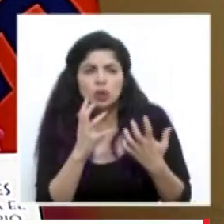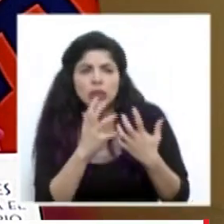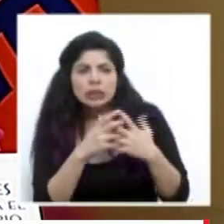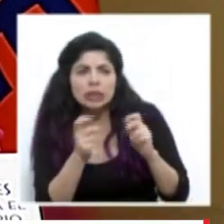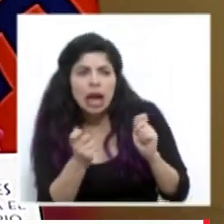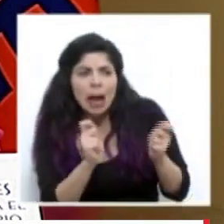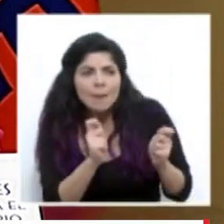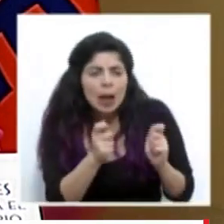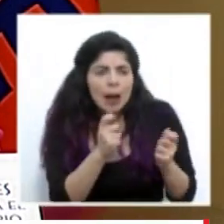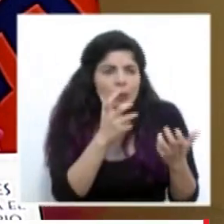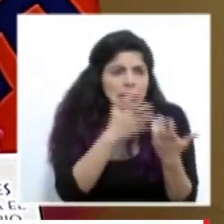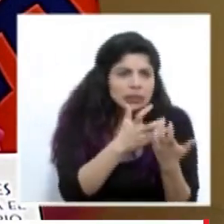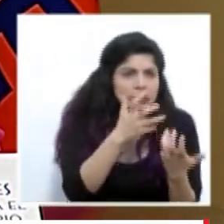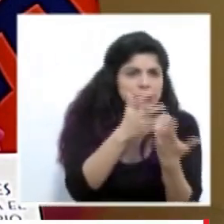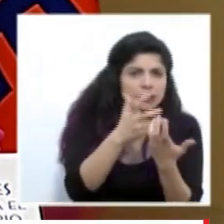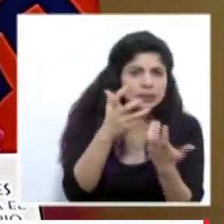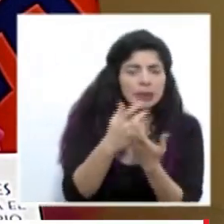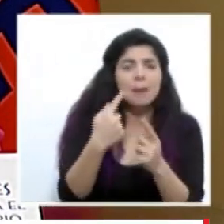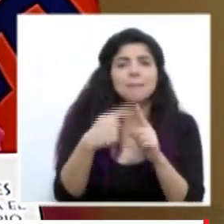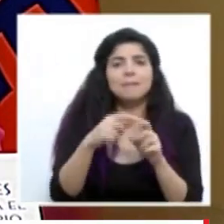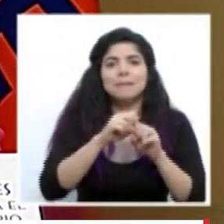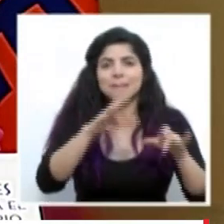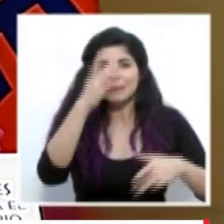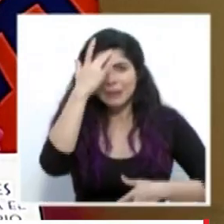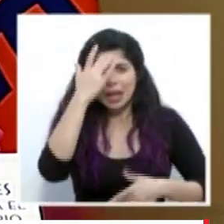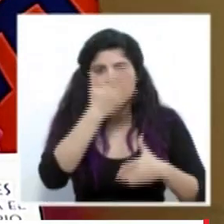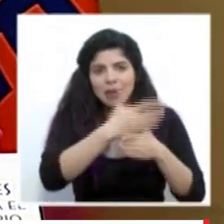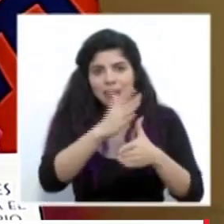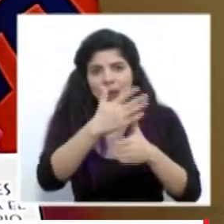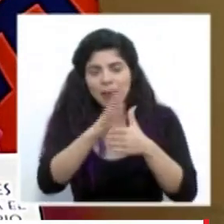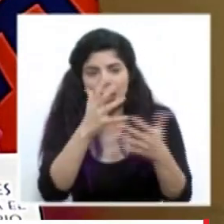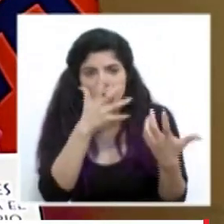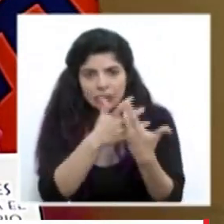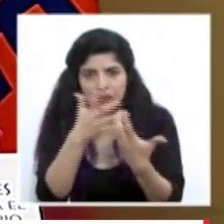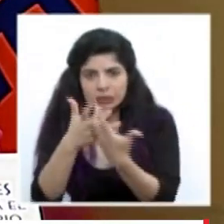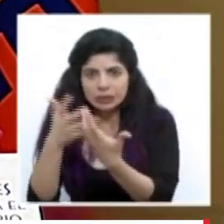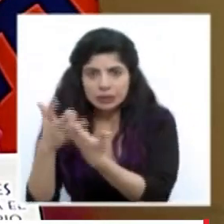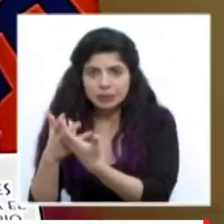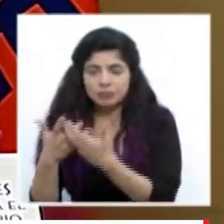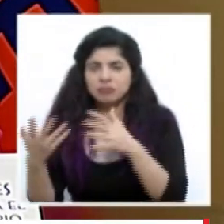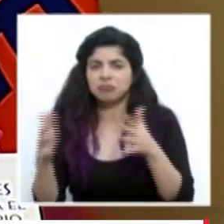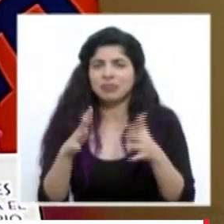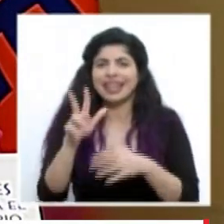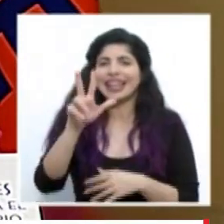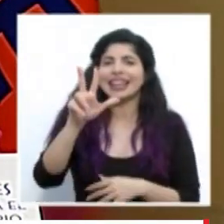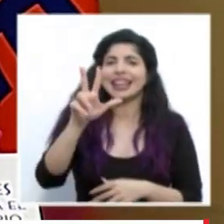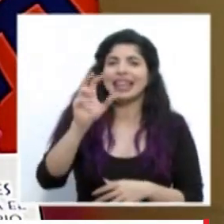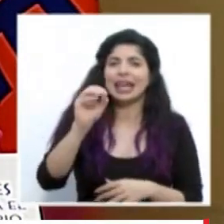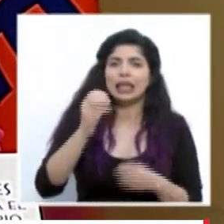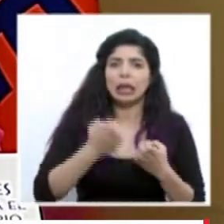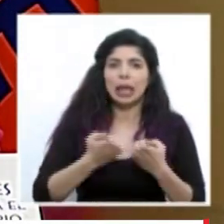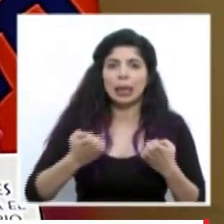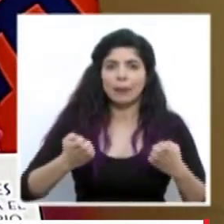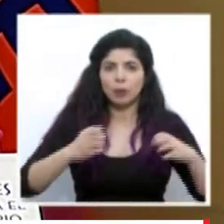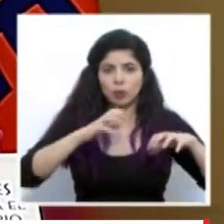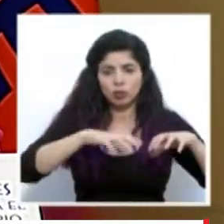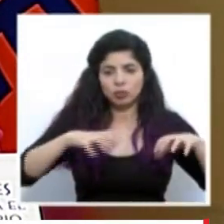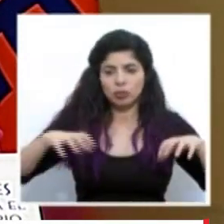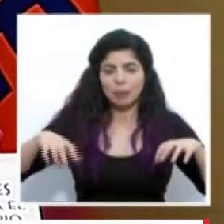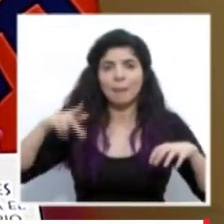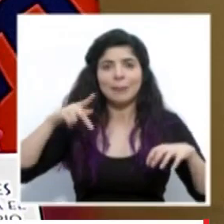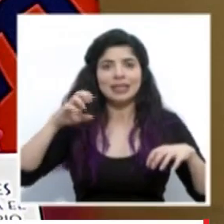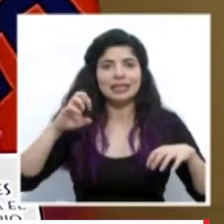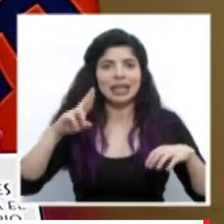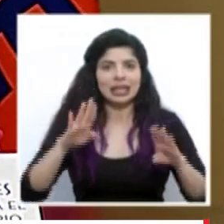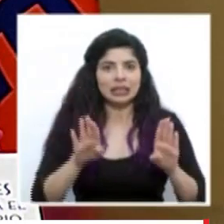los cambios del mercado y a las fases de la pandemia. Nosotros hemos instalado alrededor de 30 equipos de